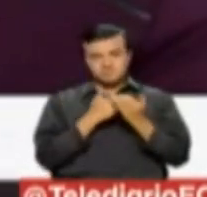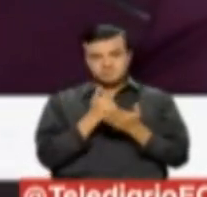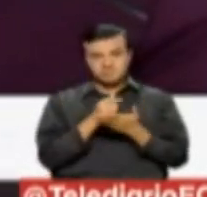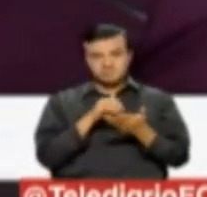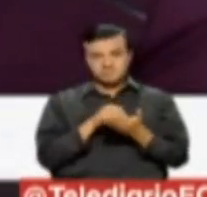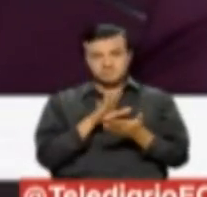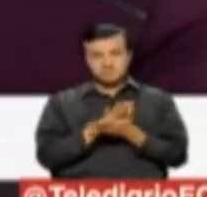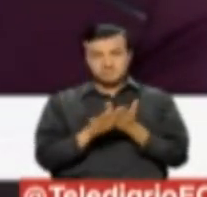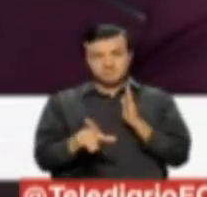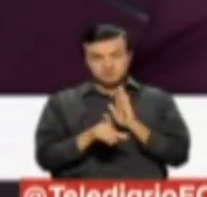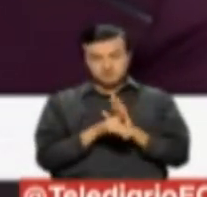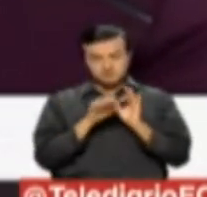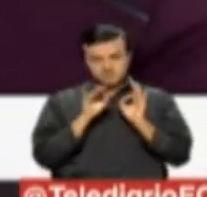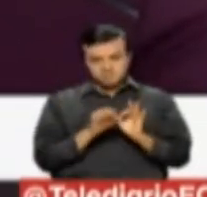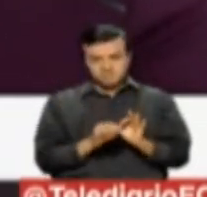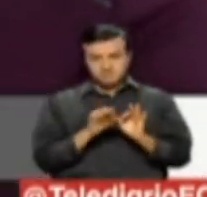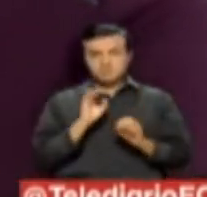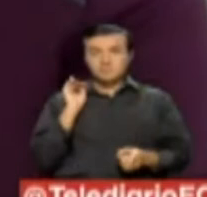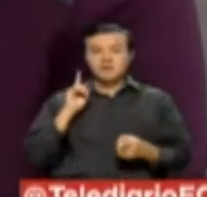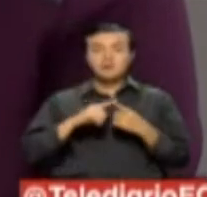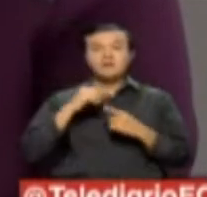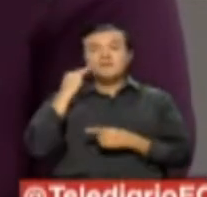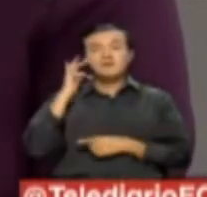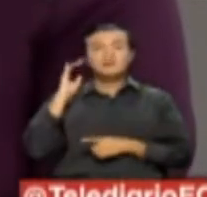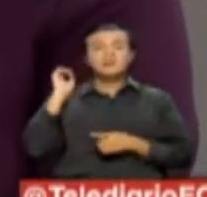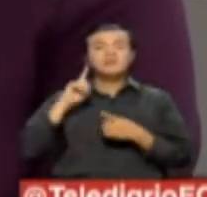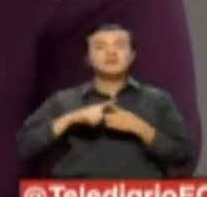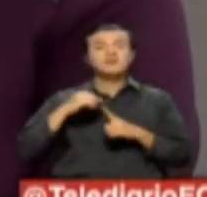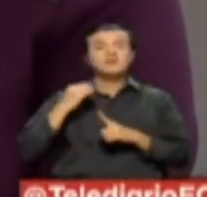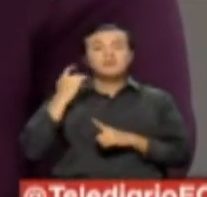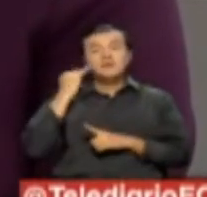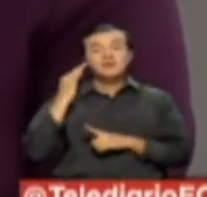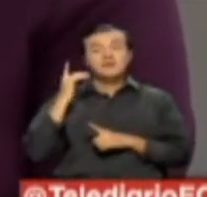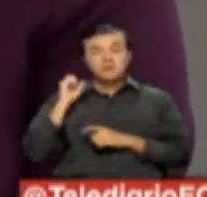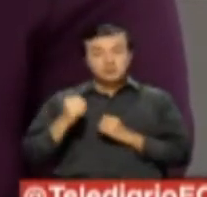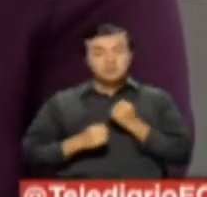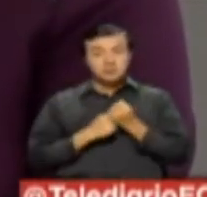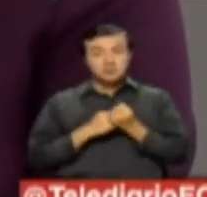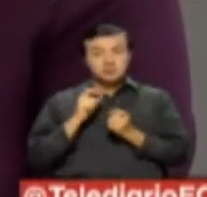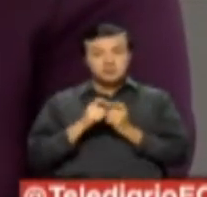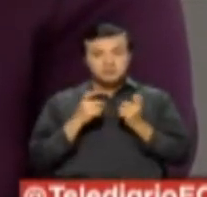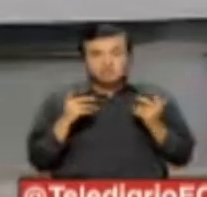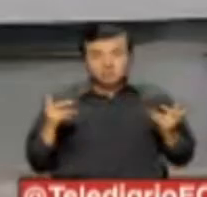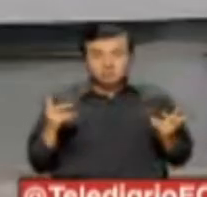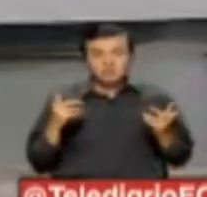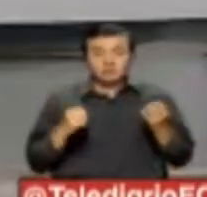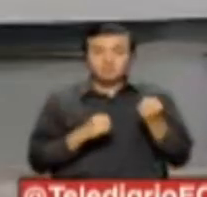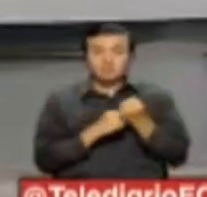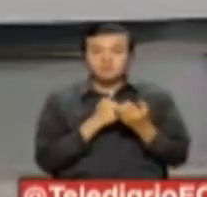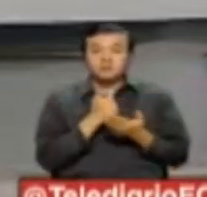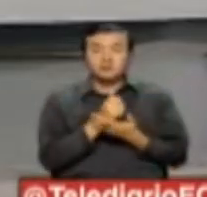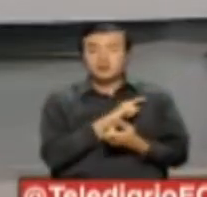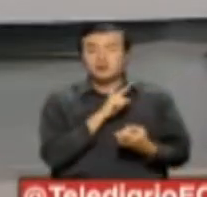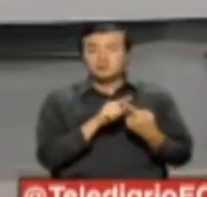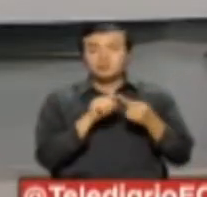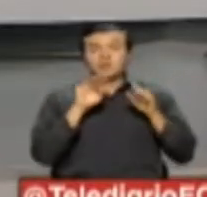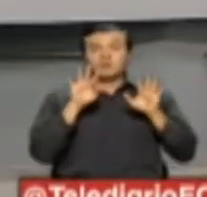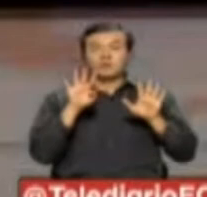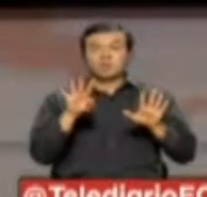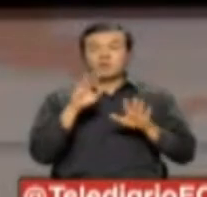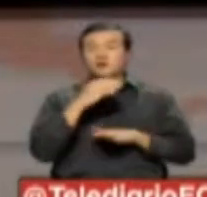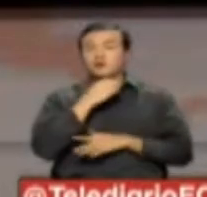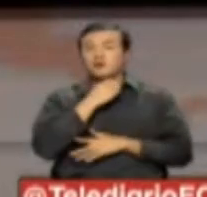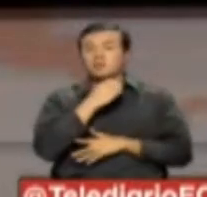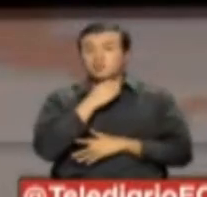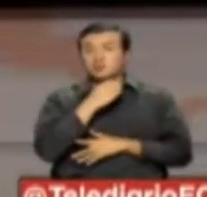del código hasta qué fecha se pueden recetar estas aportaciones en la ciudadanía estas aportaciones estarán hasta el 9 de agosto